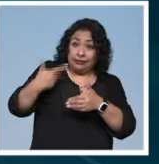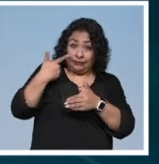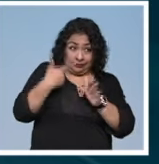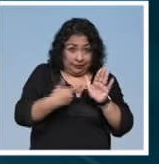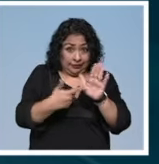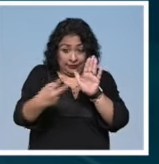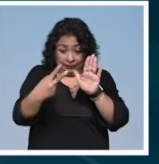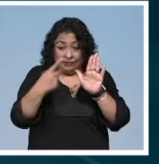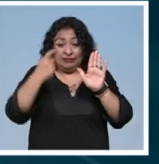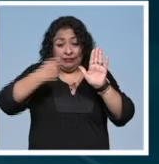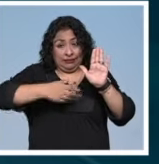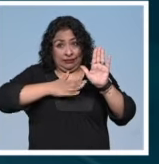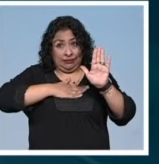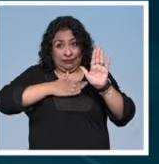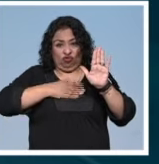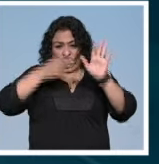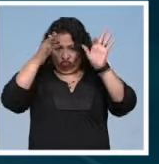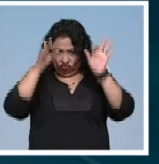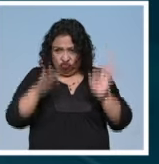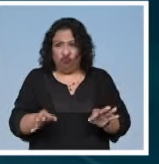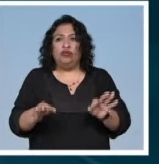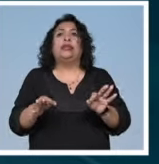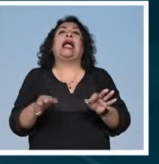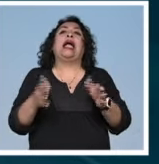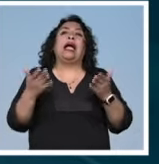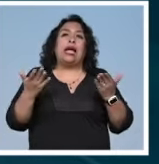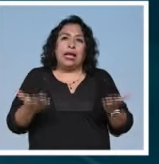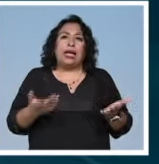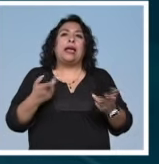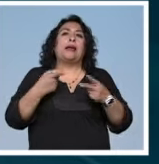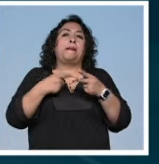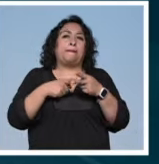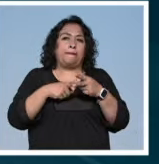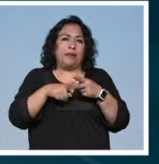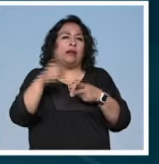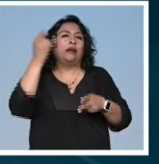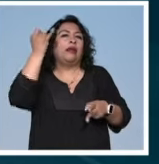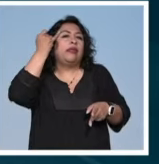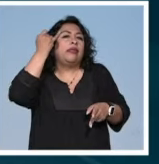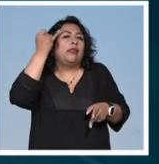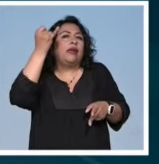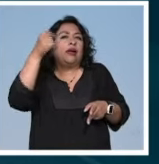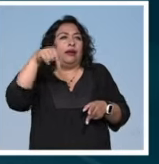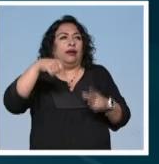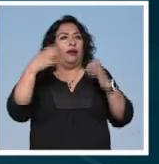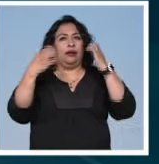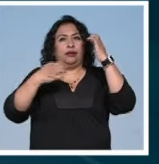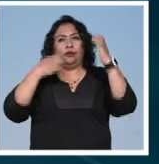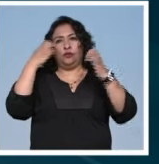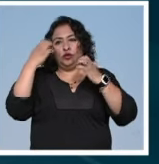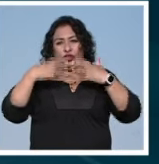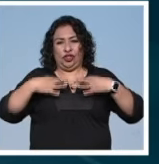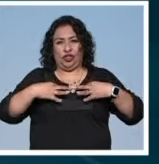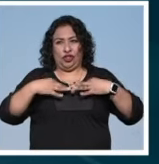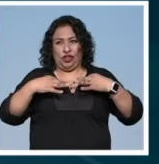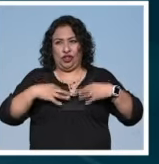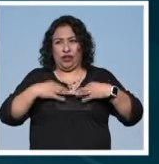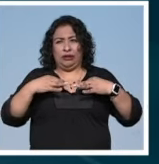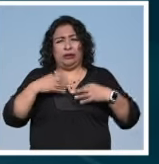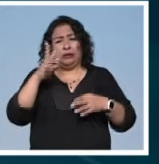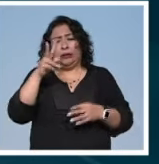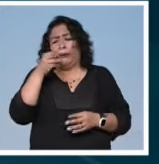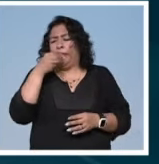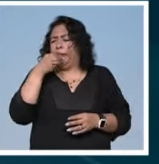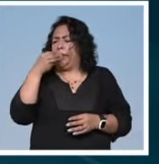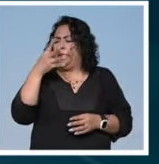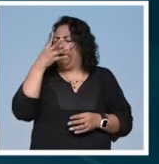lo que somos de manera auténtica. Y fue así como nació la idea de esta exhibición de textiles